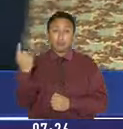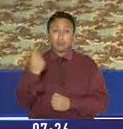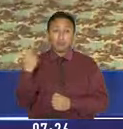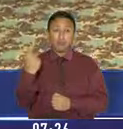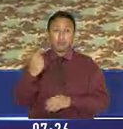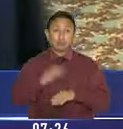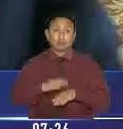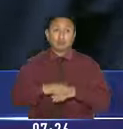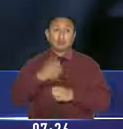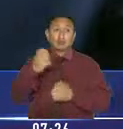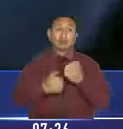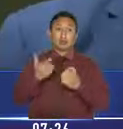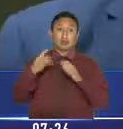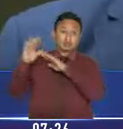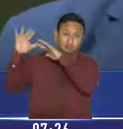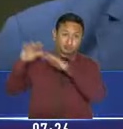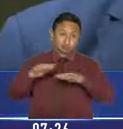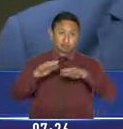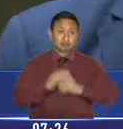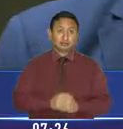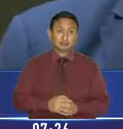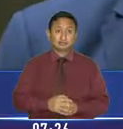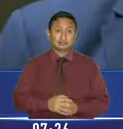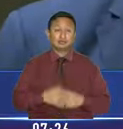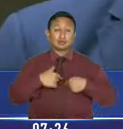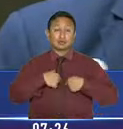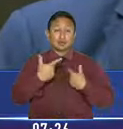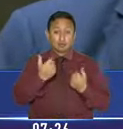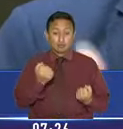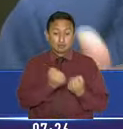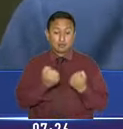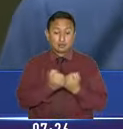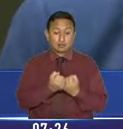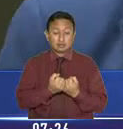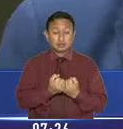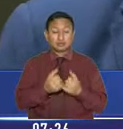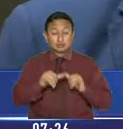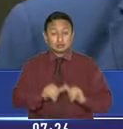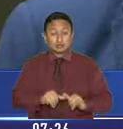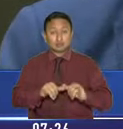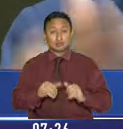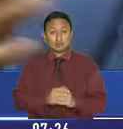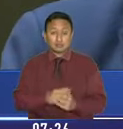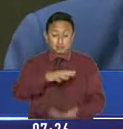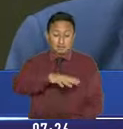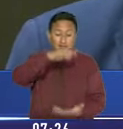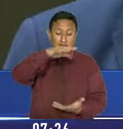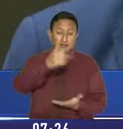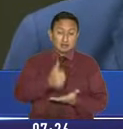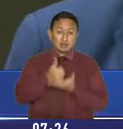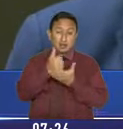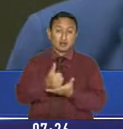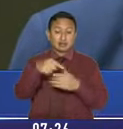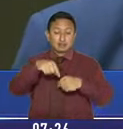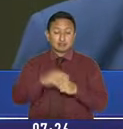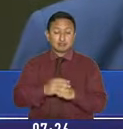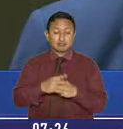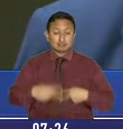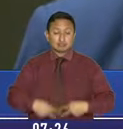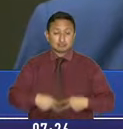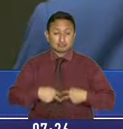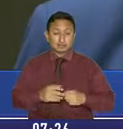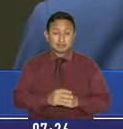Estamos apoyando tanto para la subsistencia con los kits, como también la recuperación de medios de vida, la Secretaría de Desarrollo Productivo, con